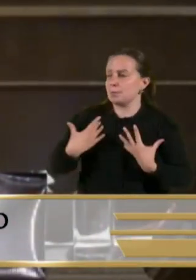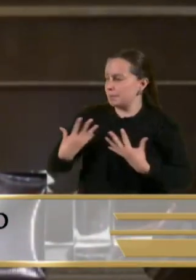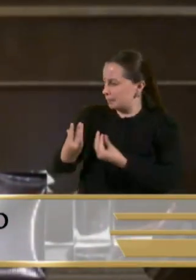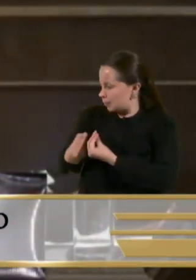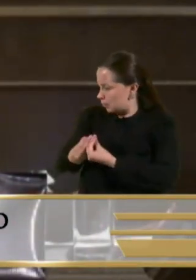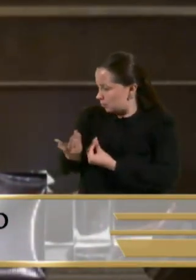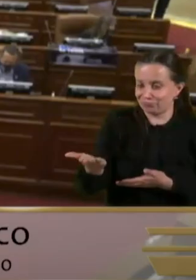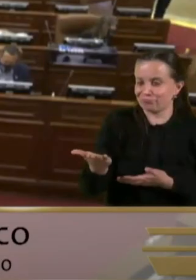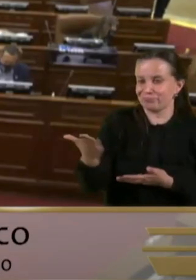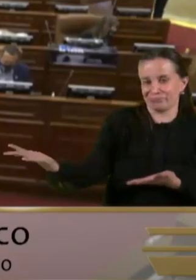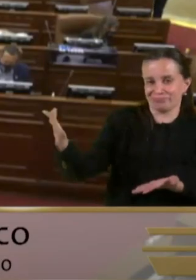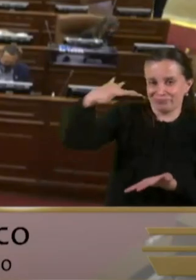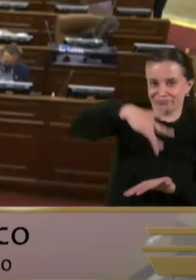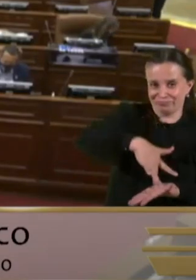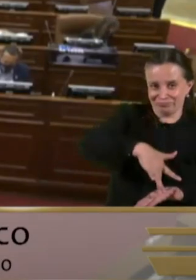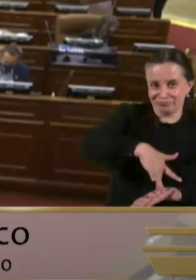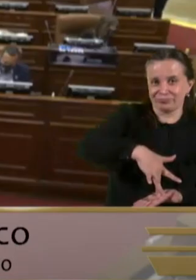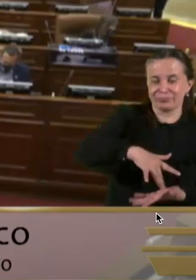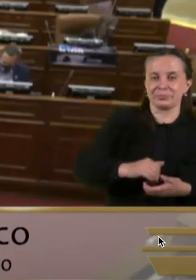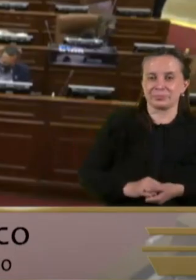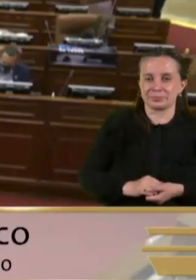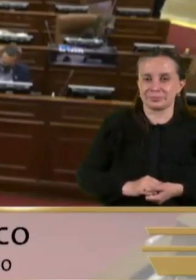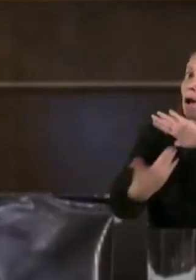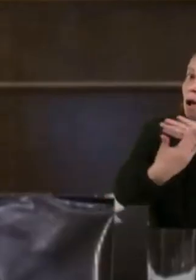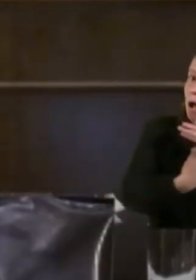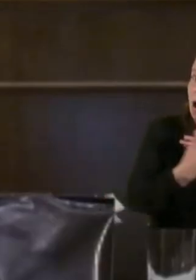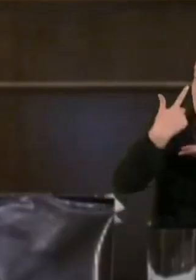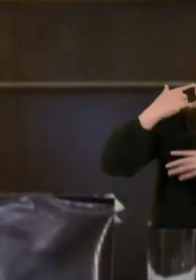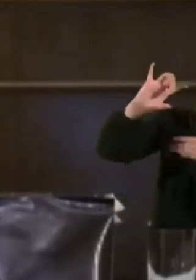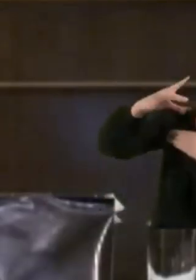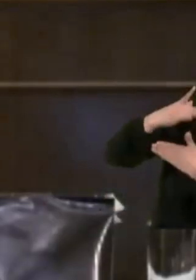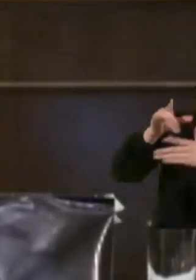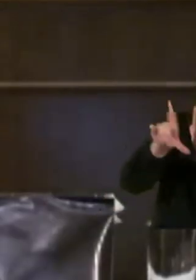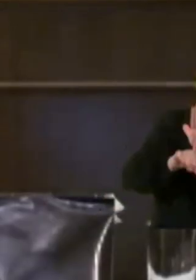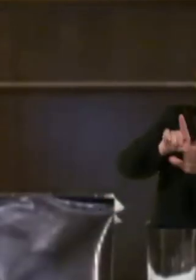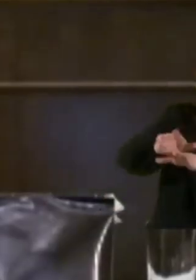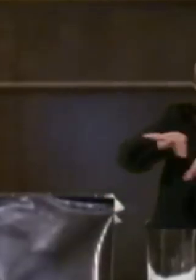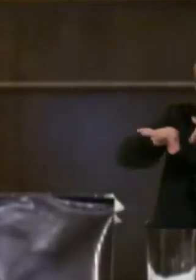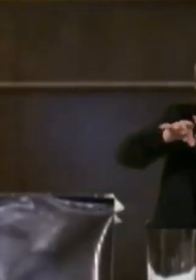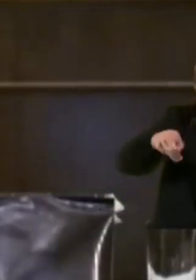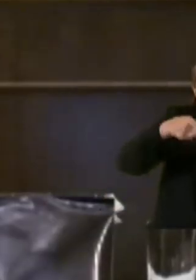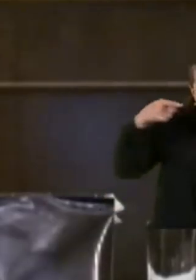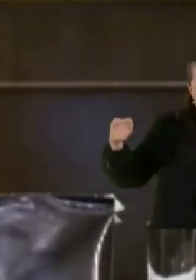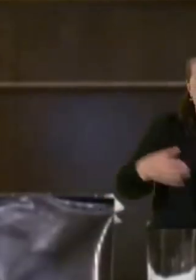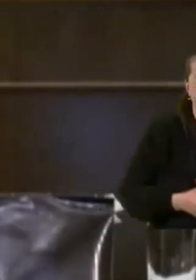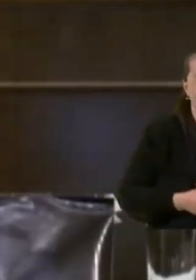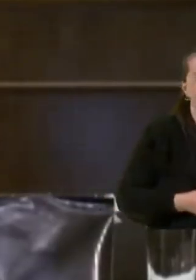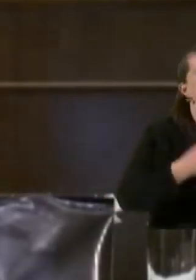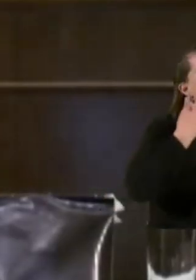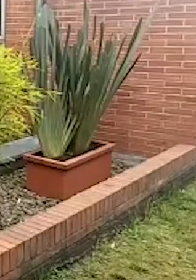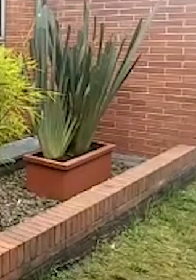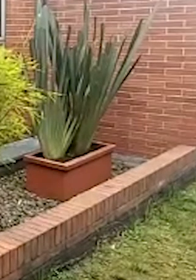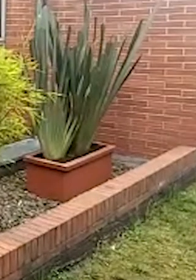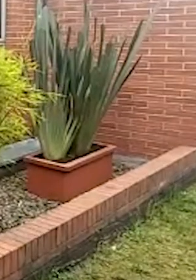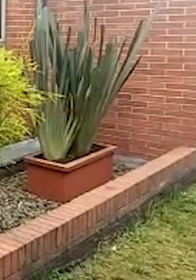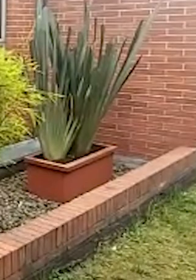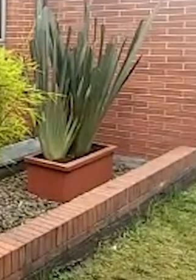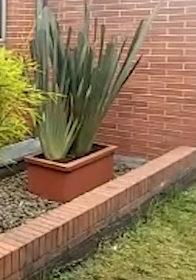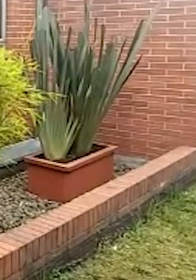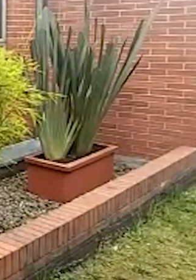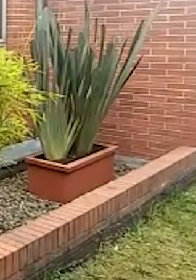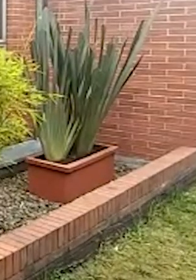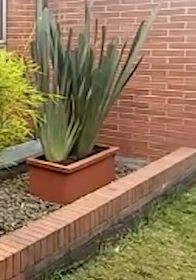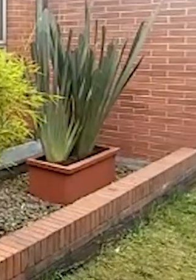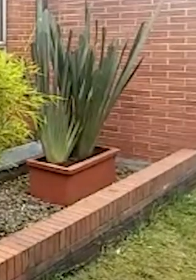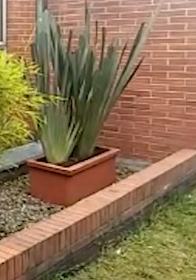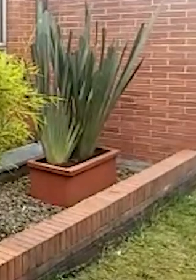pública y los mecanismos de cooperación internacional para prevenir y combatir la trata de personas en el país. Para mayor información,